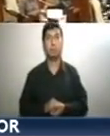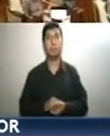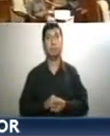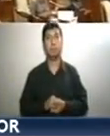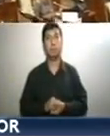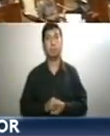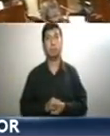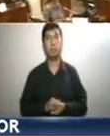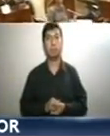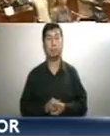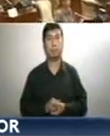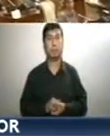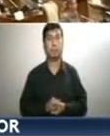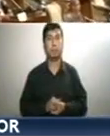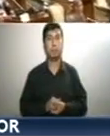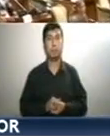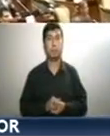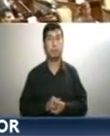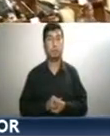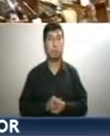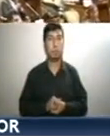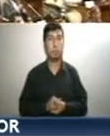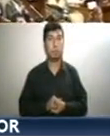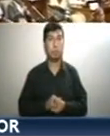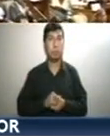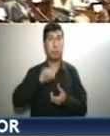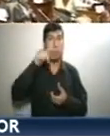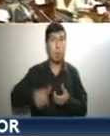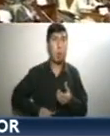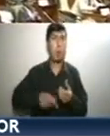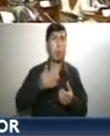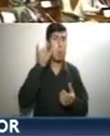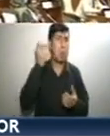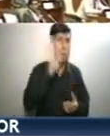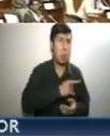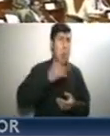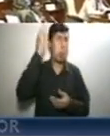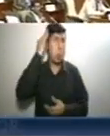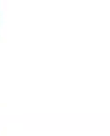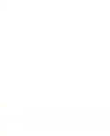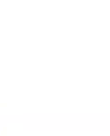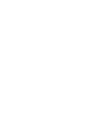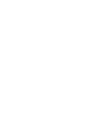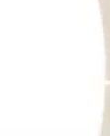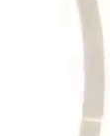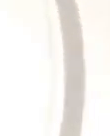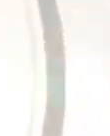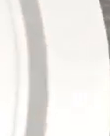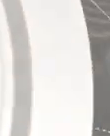multiempresarial general que se había hecho cultural y de esto tenemos que que